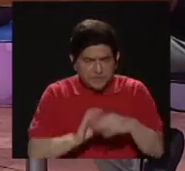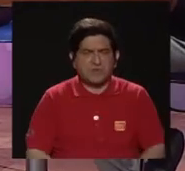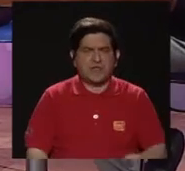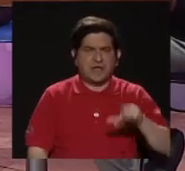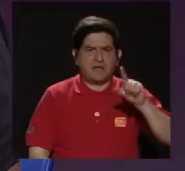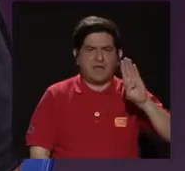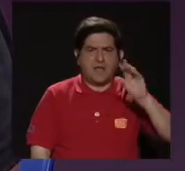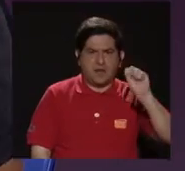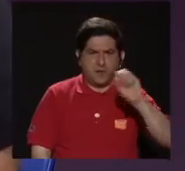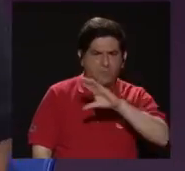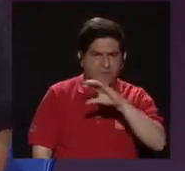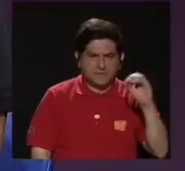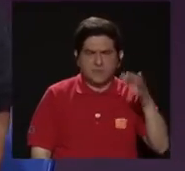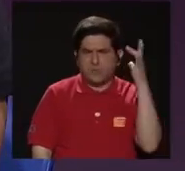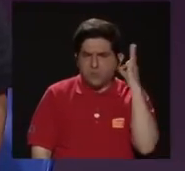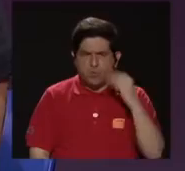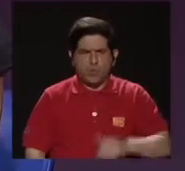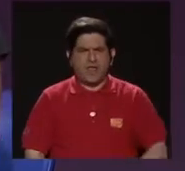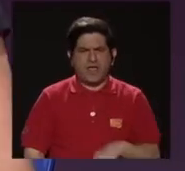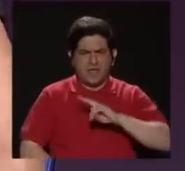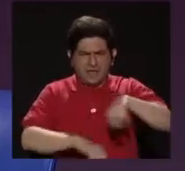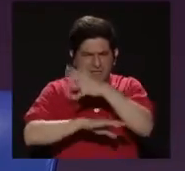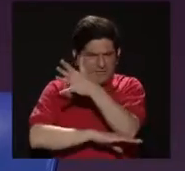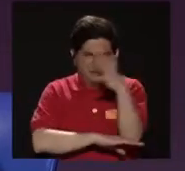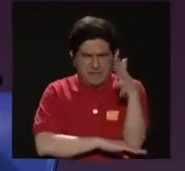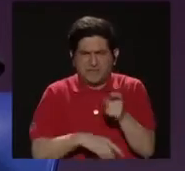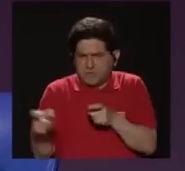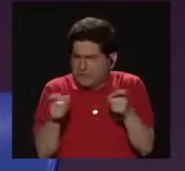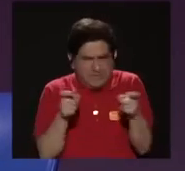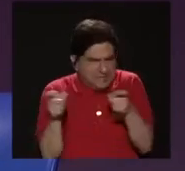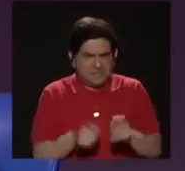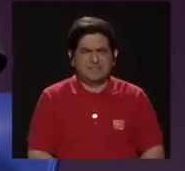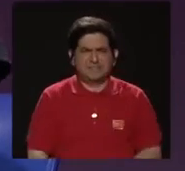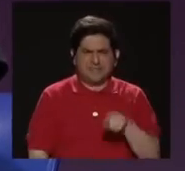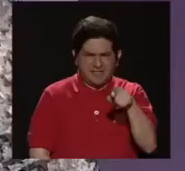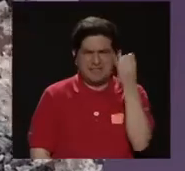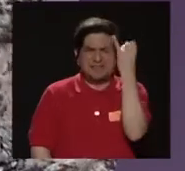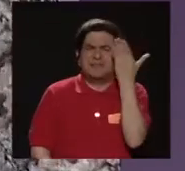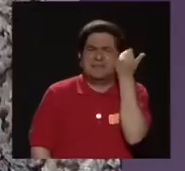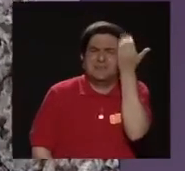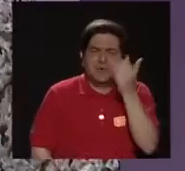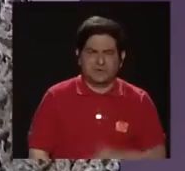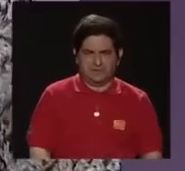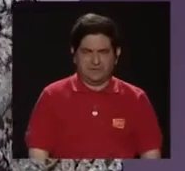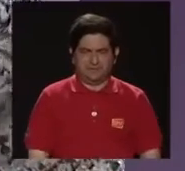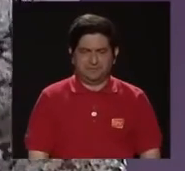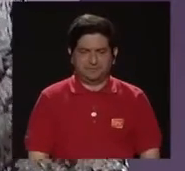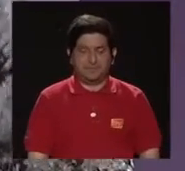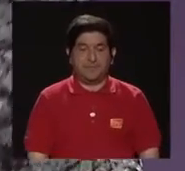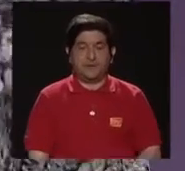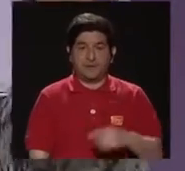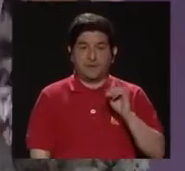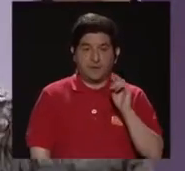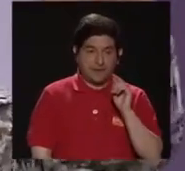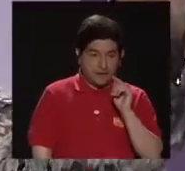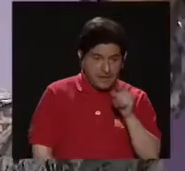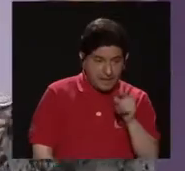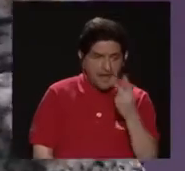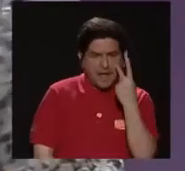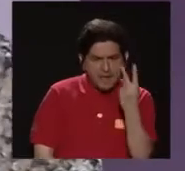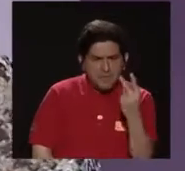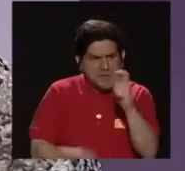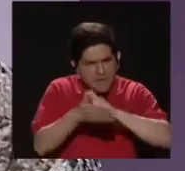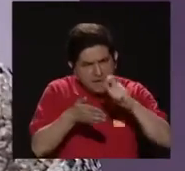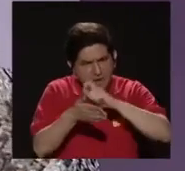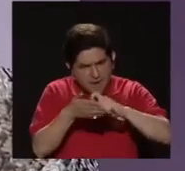mujeres salvajes. ¿Por qué? ¿Cuál es el sentido de eso? Porque cuando vi la